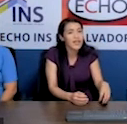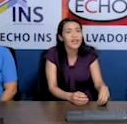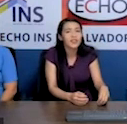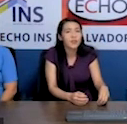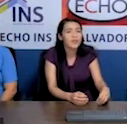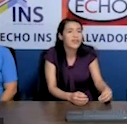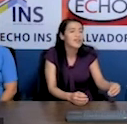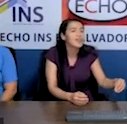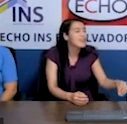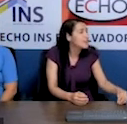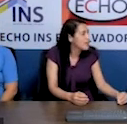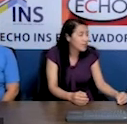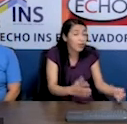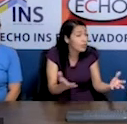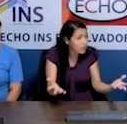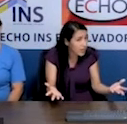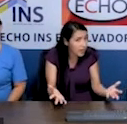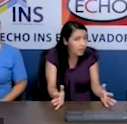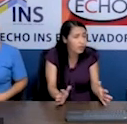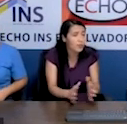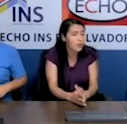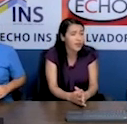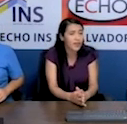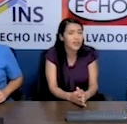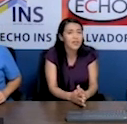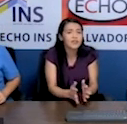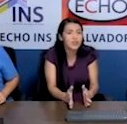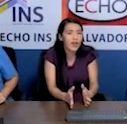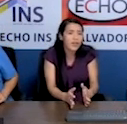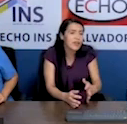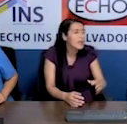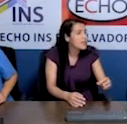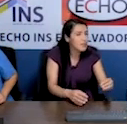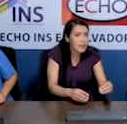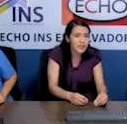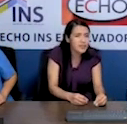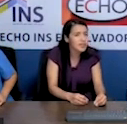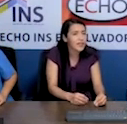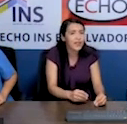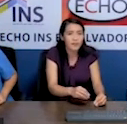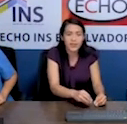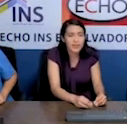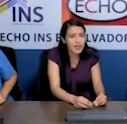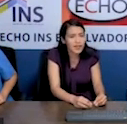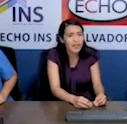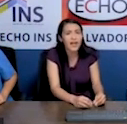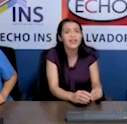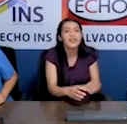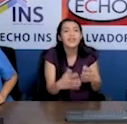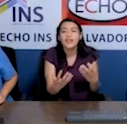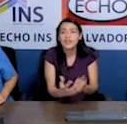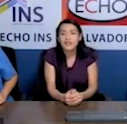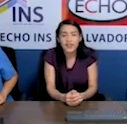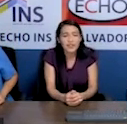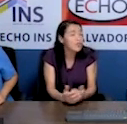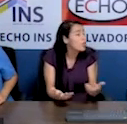¿Qué dice? Es cardiópata. ¿Qué dice el cardiólogo si hay cardiólogo en el hospital? Si no hay, de medicina interna, medicina